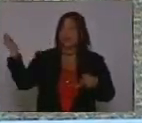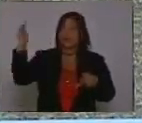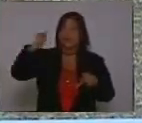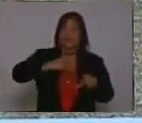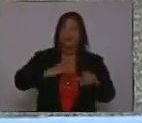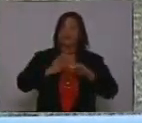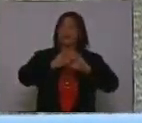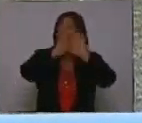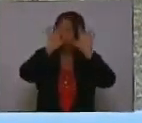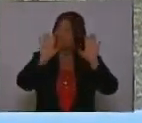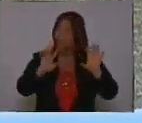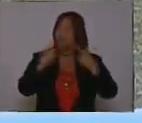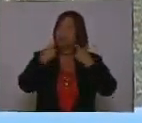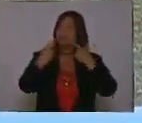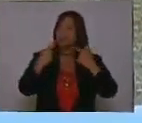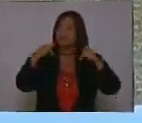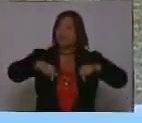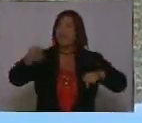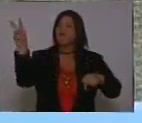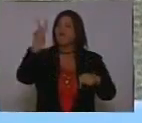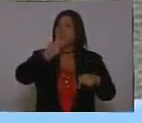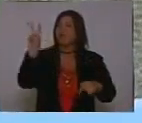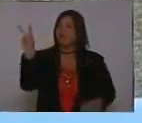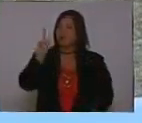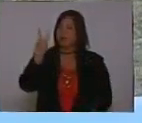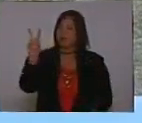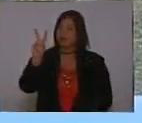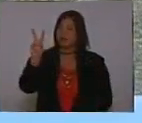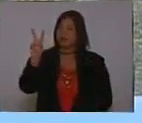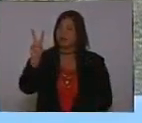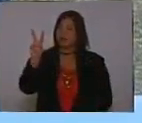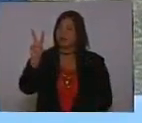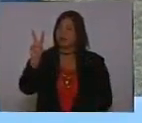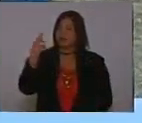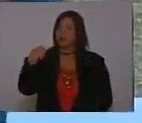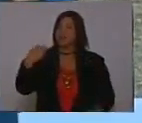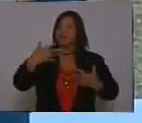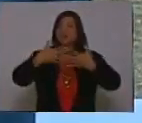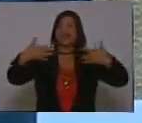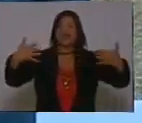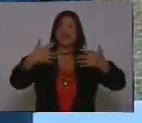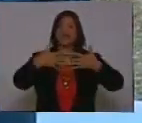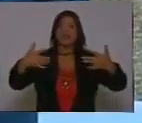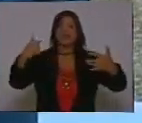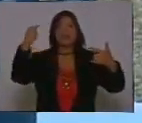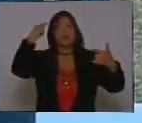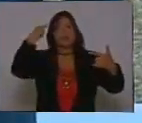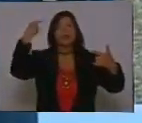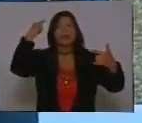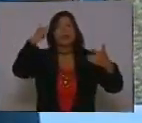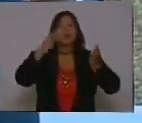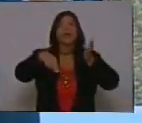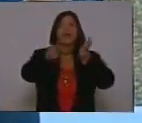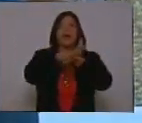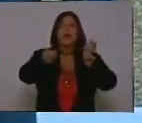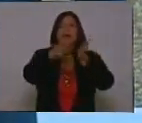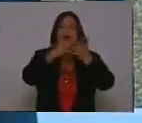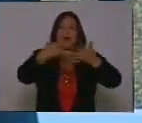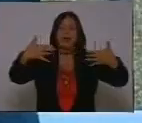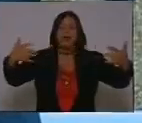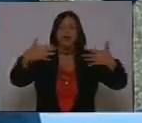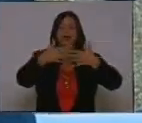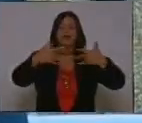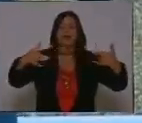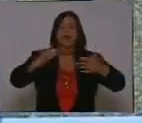dejar claro que Venezuela tiene una frase que no sale de mi cabeza, que habla así, que